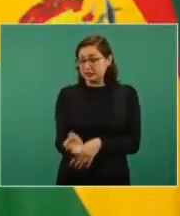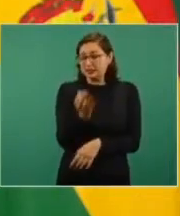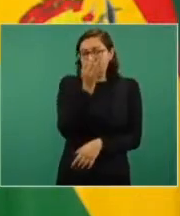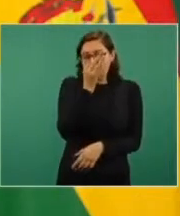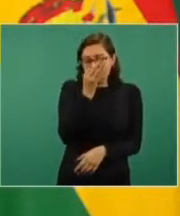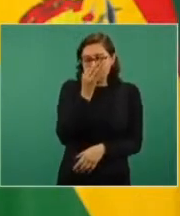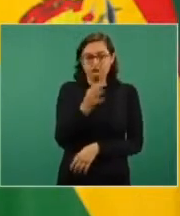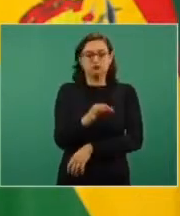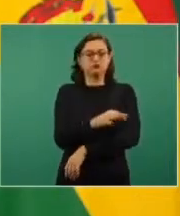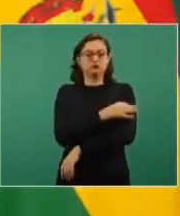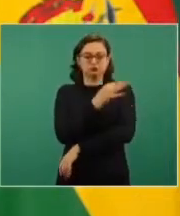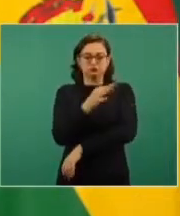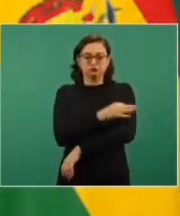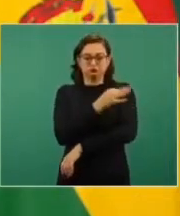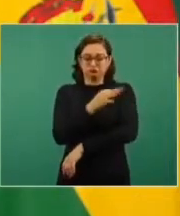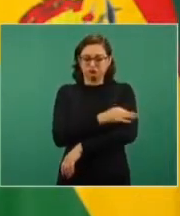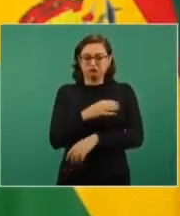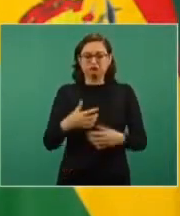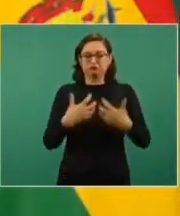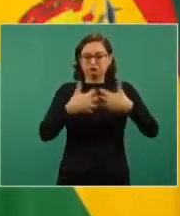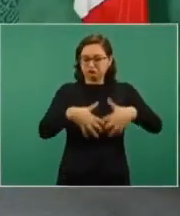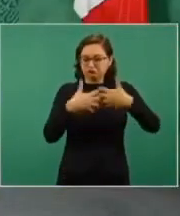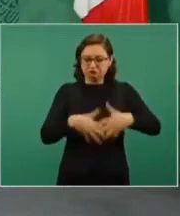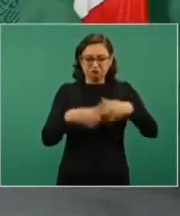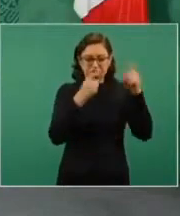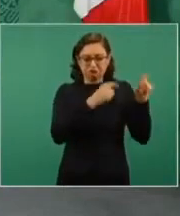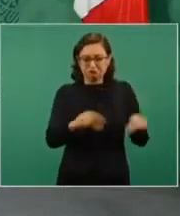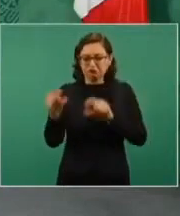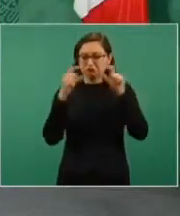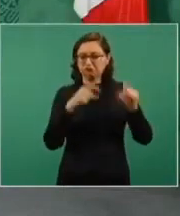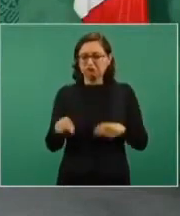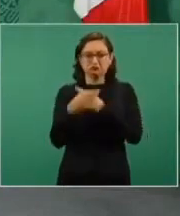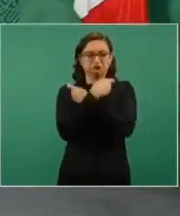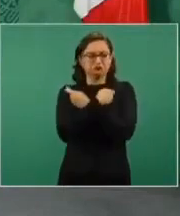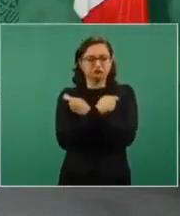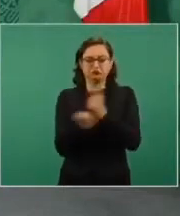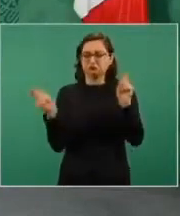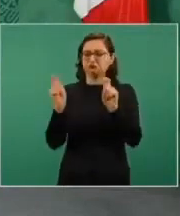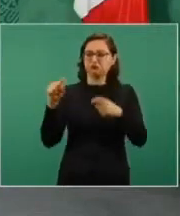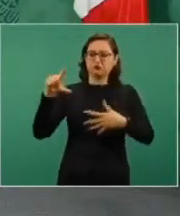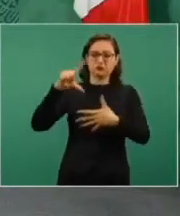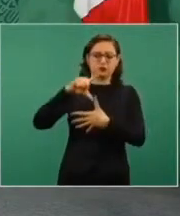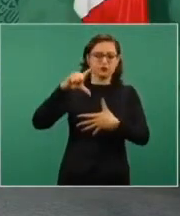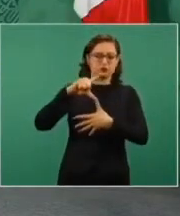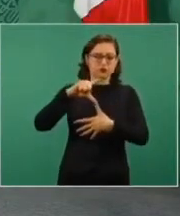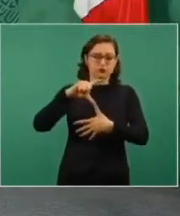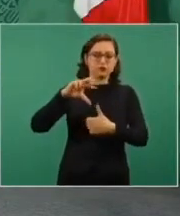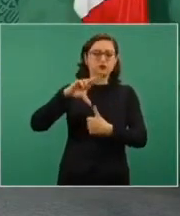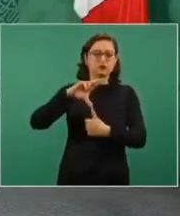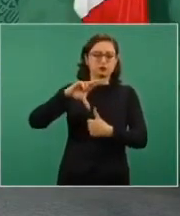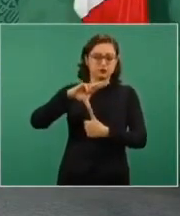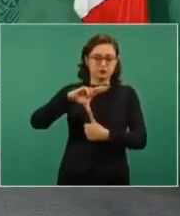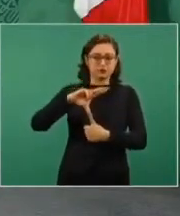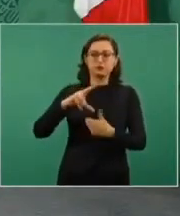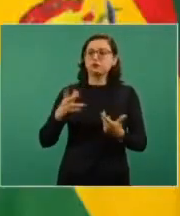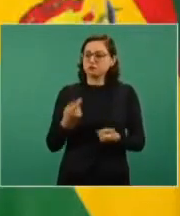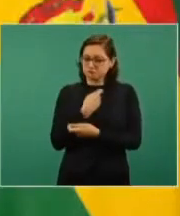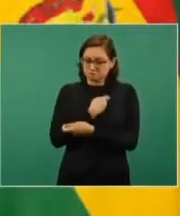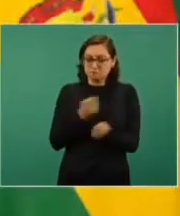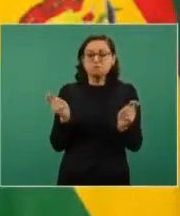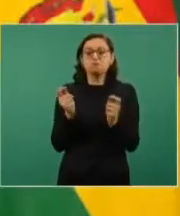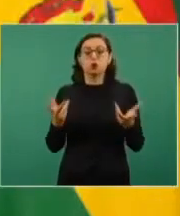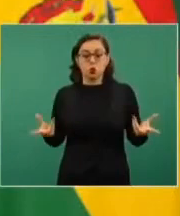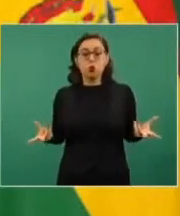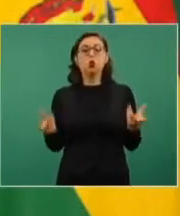lo cual va a ser un gran paso para América Latina y el Caribe, de que sí podemos actuar juntos, sí